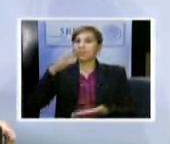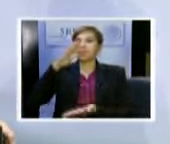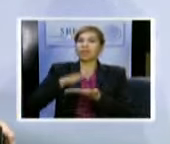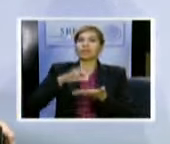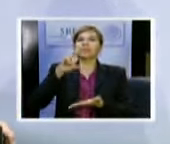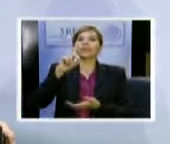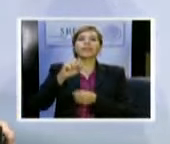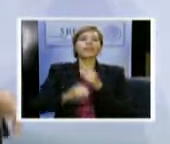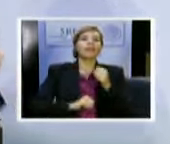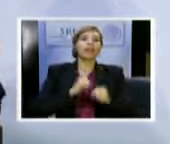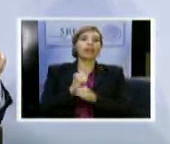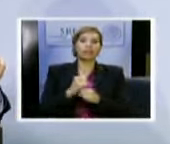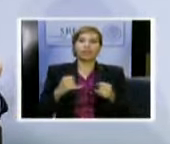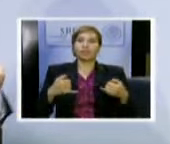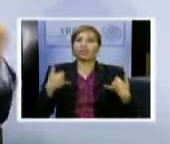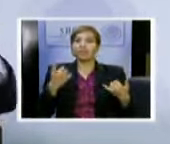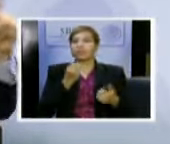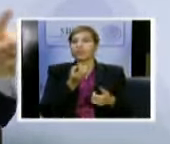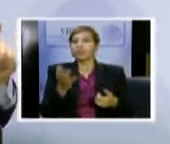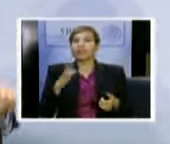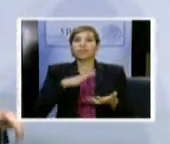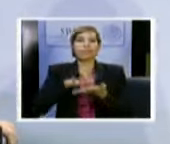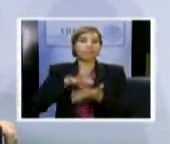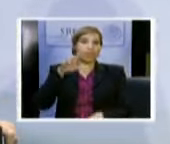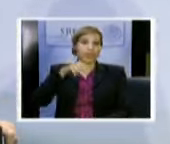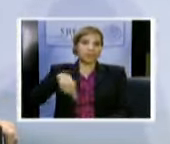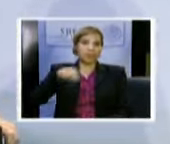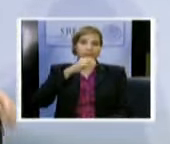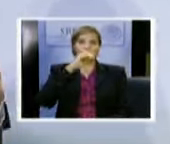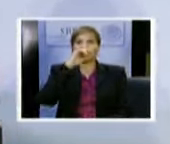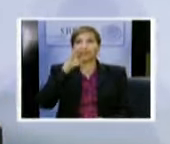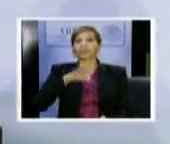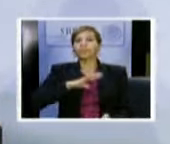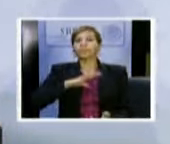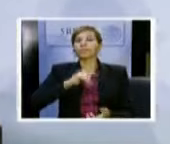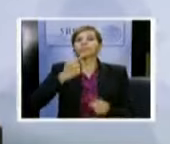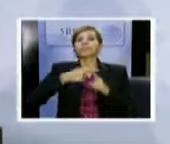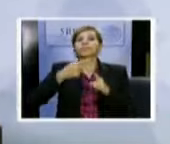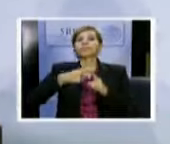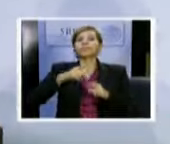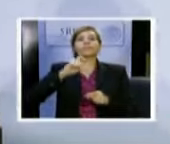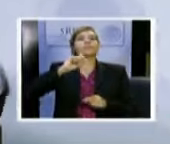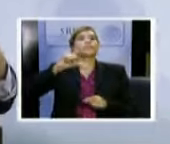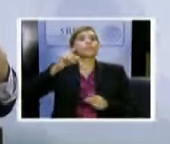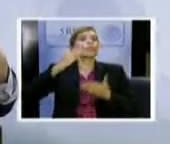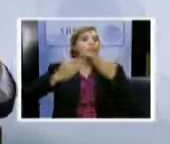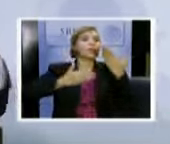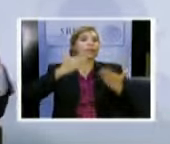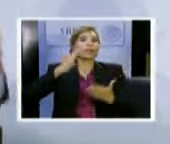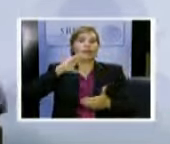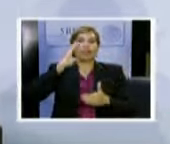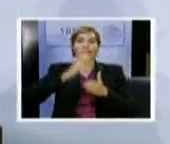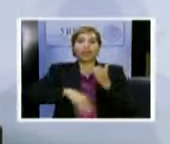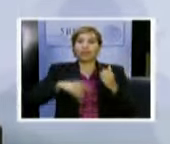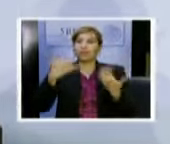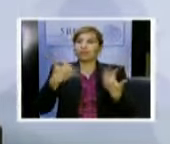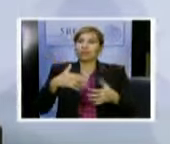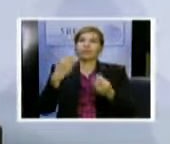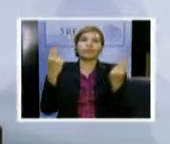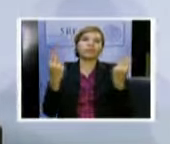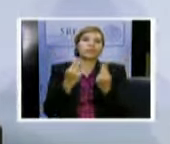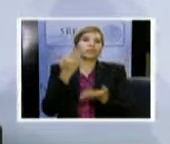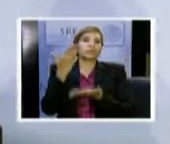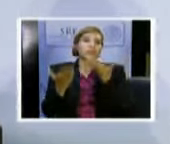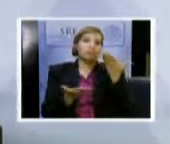30 años, estamos hablando de que en su mayoría son profesionistas o ya están, porque es uno de los